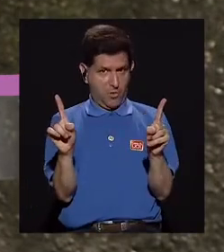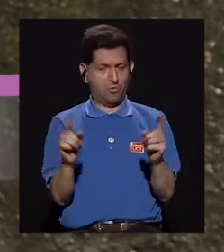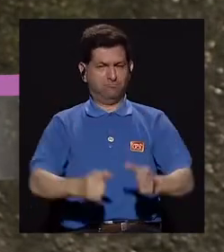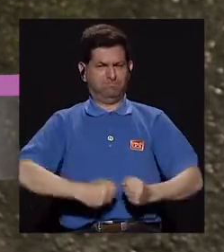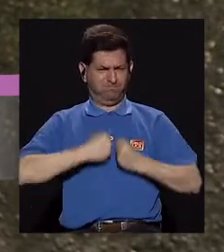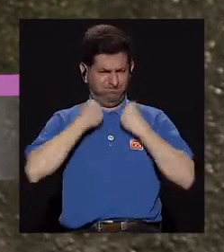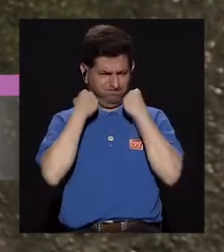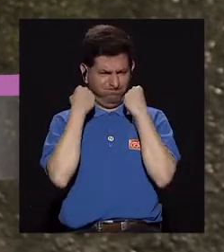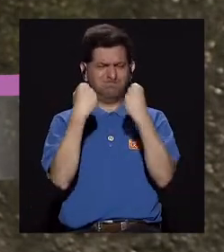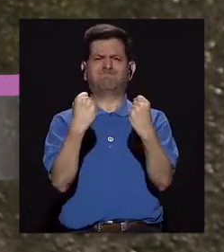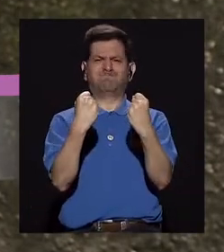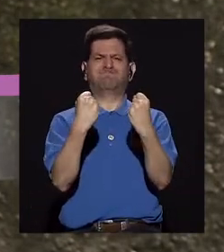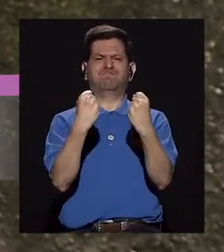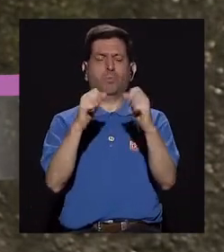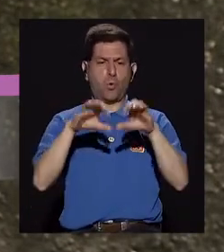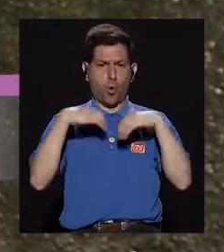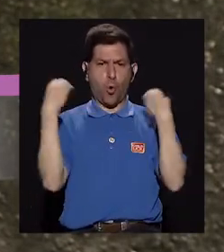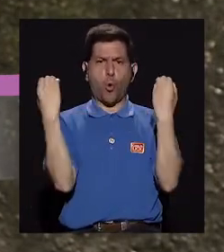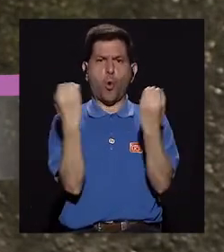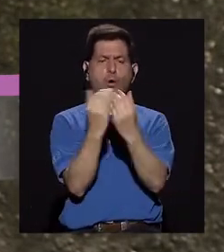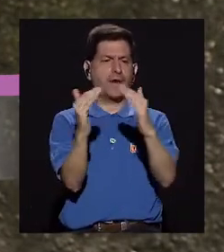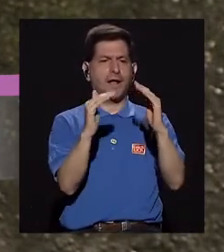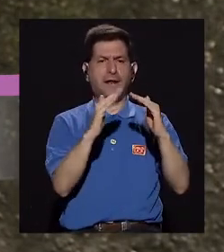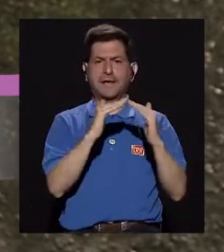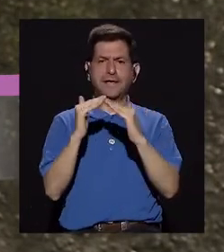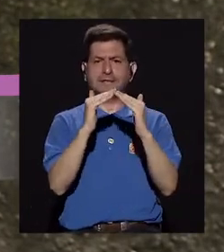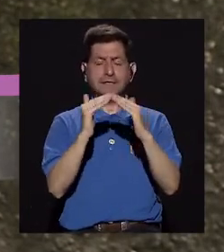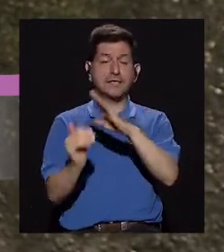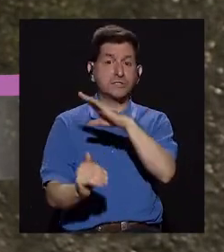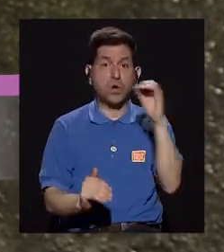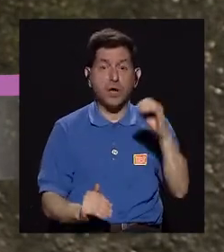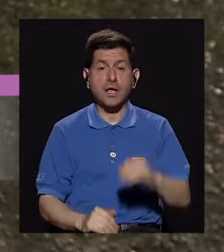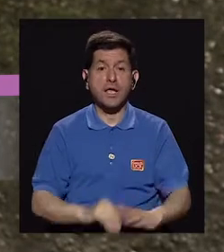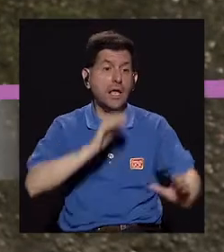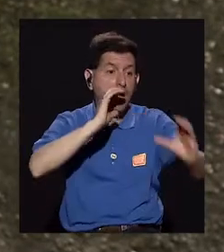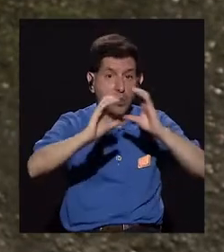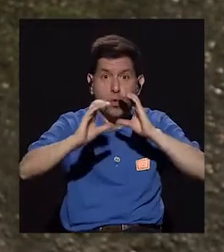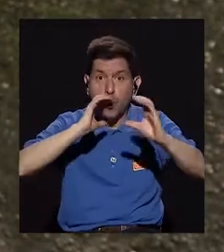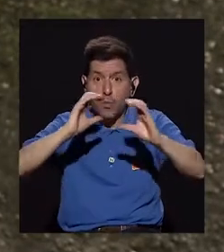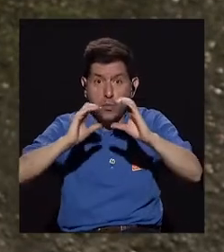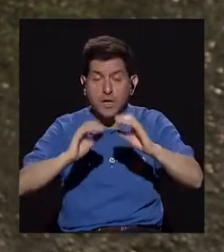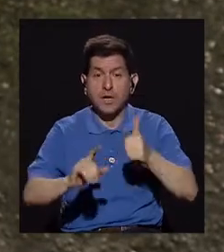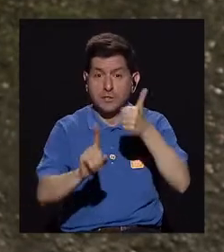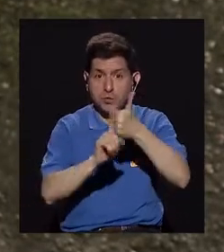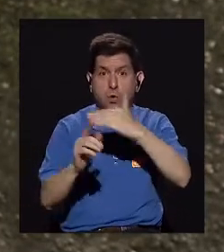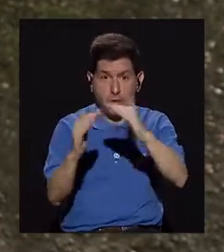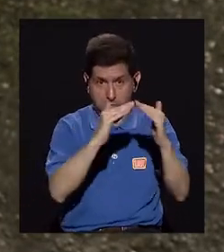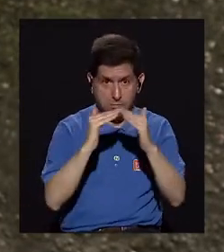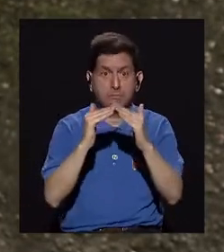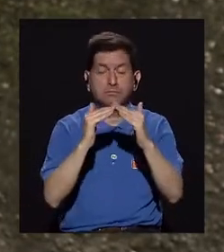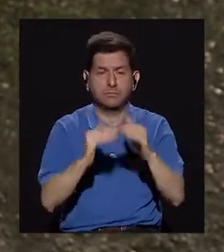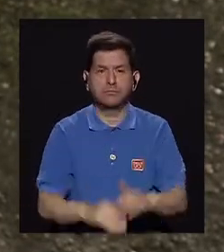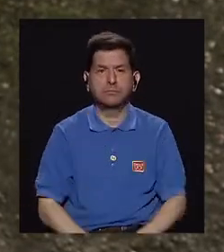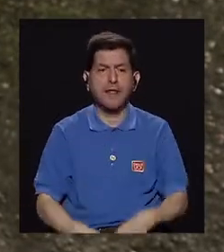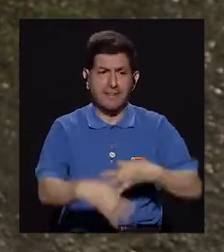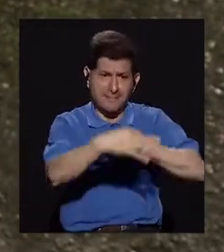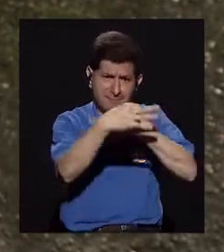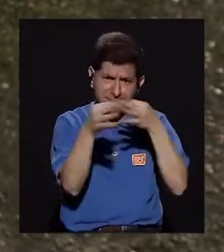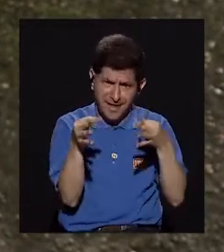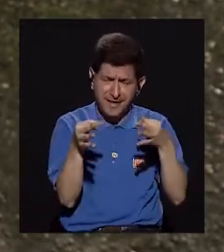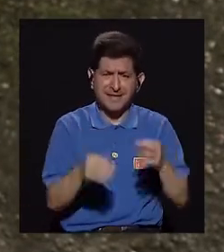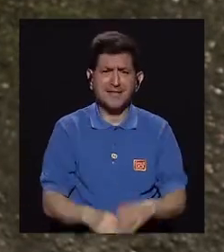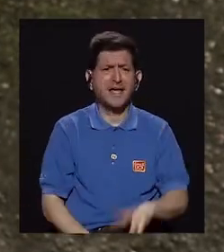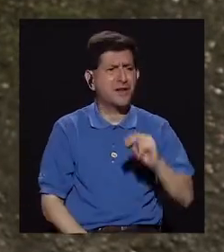hay que fortalecer la organización comunitaria y sobre todo la comunicación entre la comunidad. Muchos de los talleres